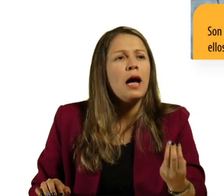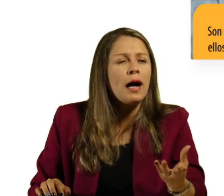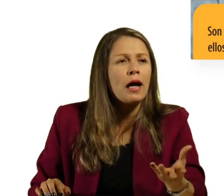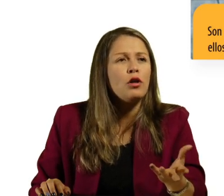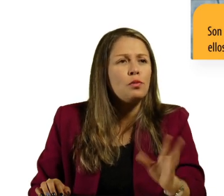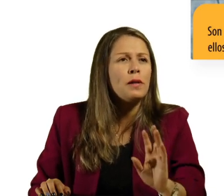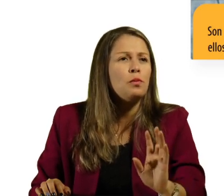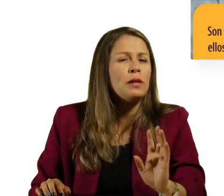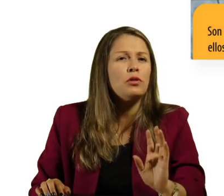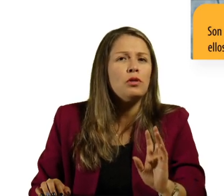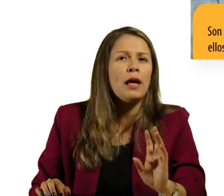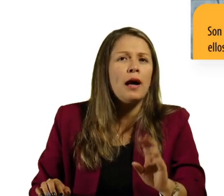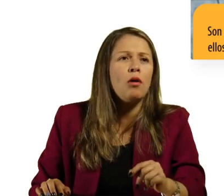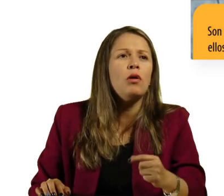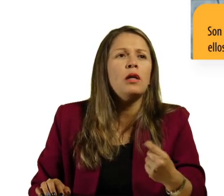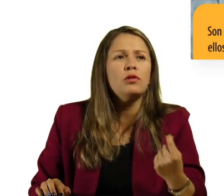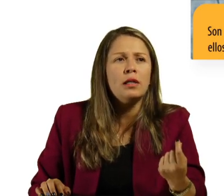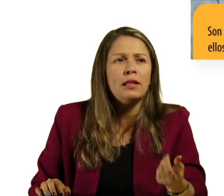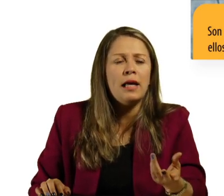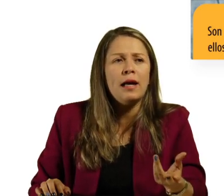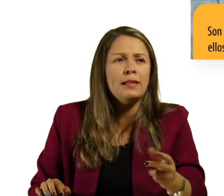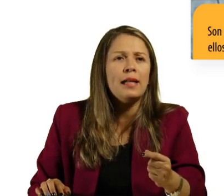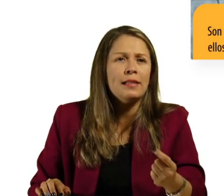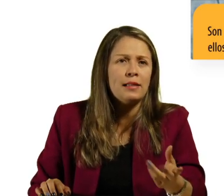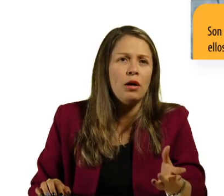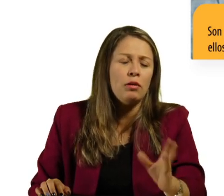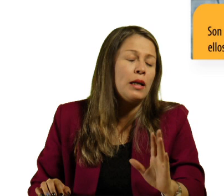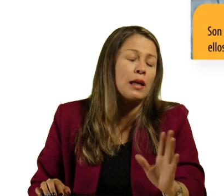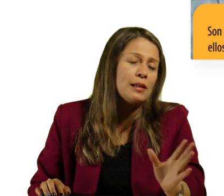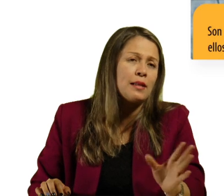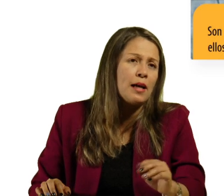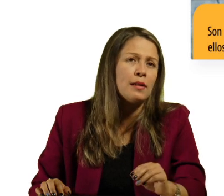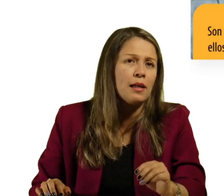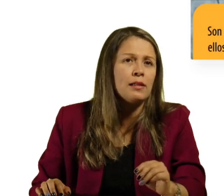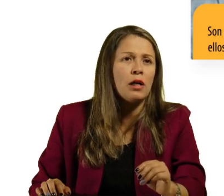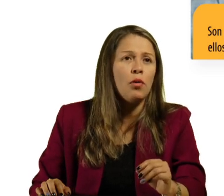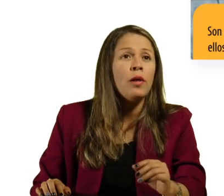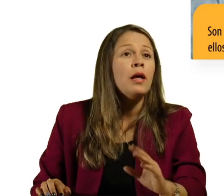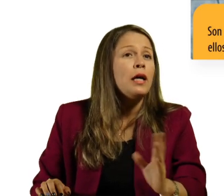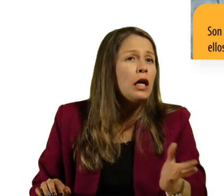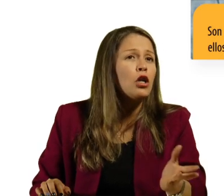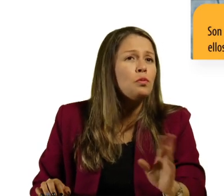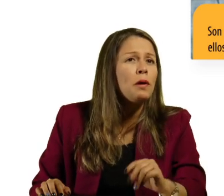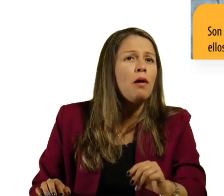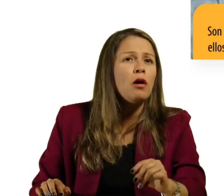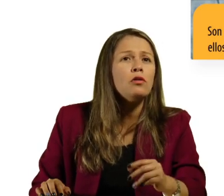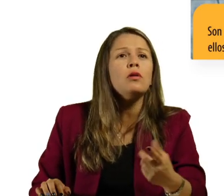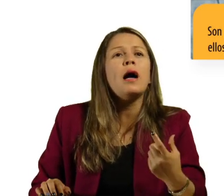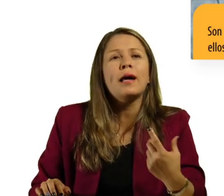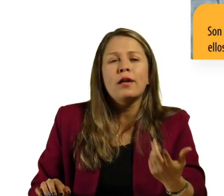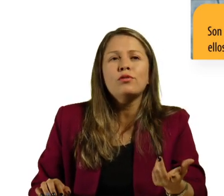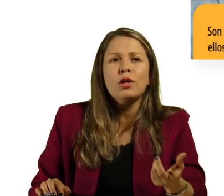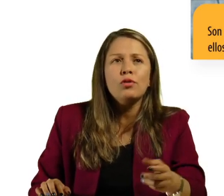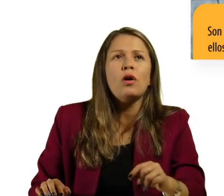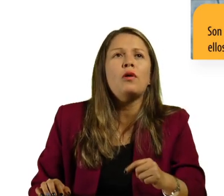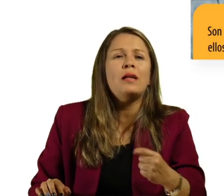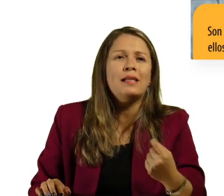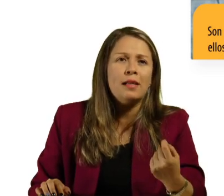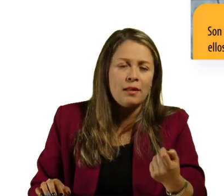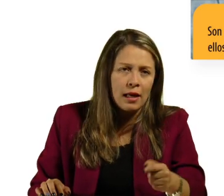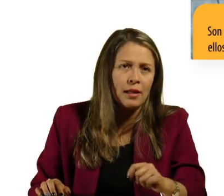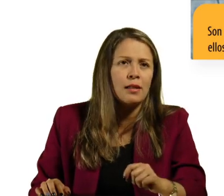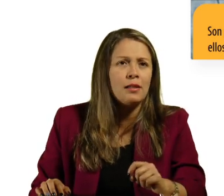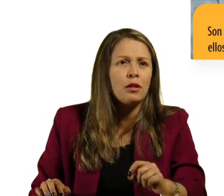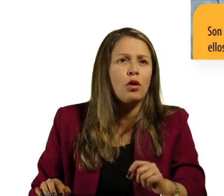serían aquellos presupuestos que hago en las entidades del Estado, Y los privados, aquellos que yo hago